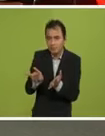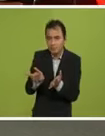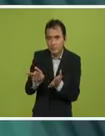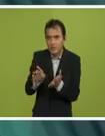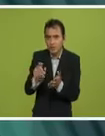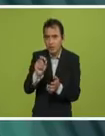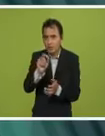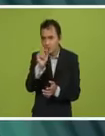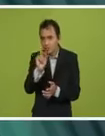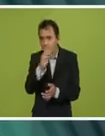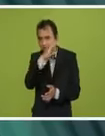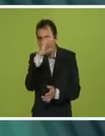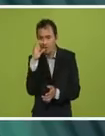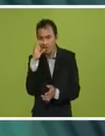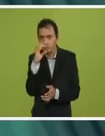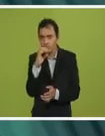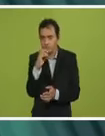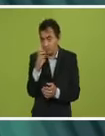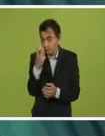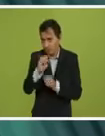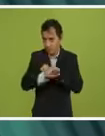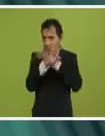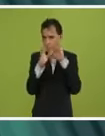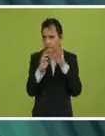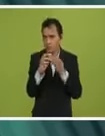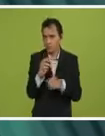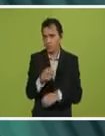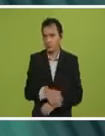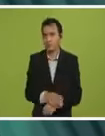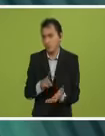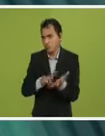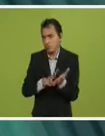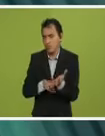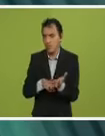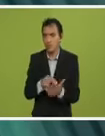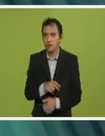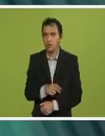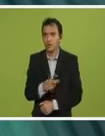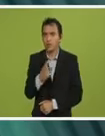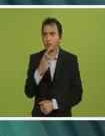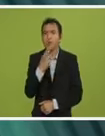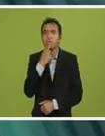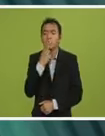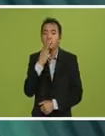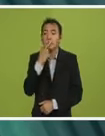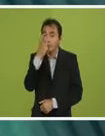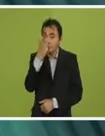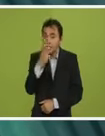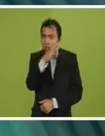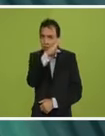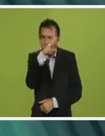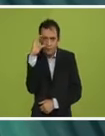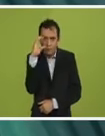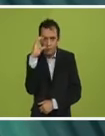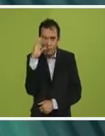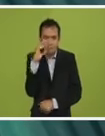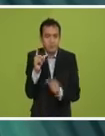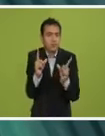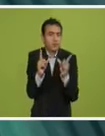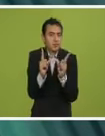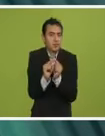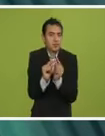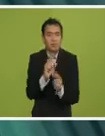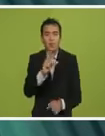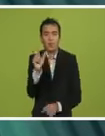ambos. Exactamente. También aquí lo importante es que el uso de estas imágenes no nada más es cuando